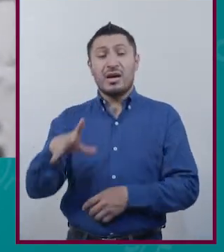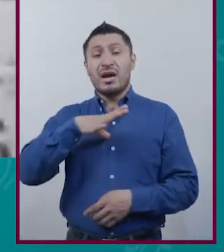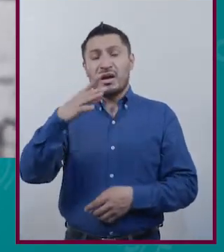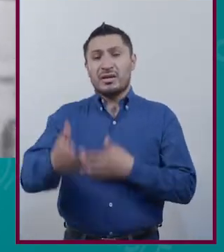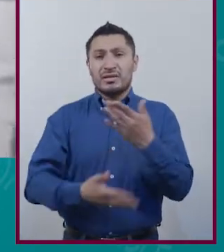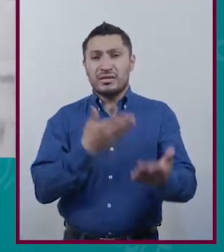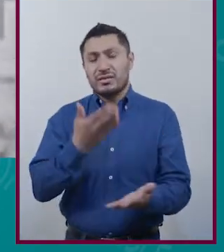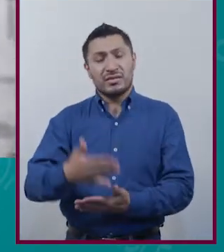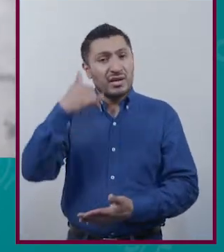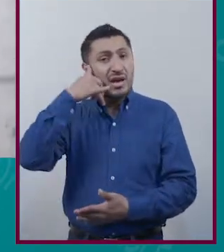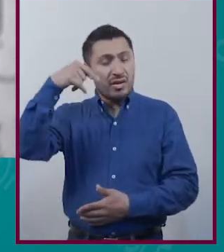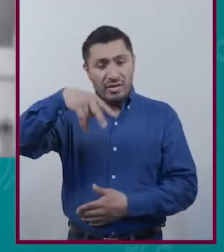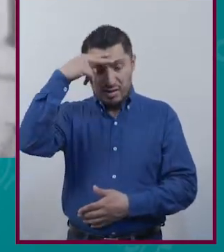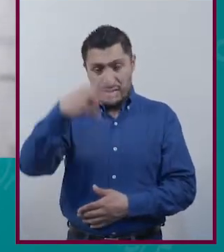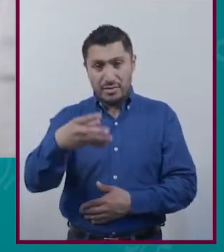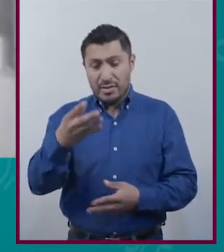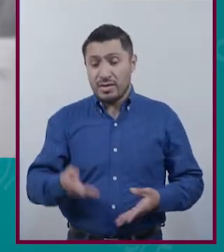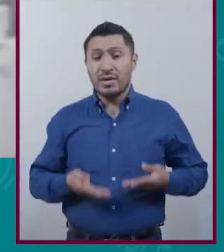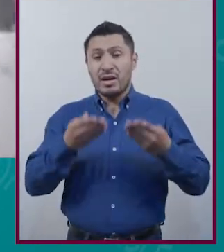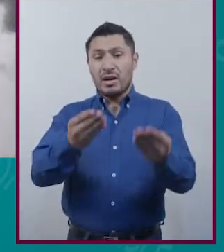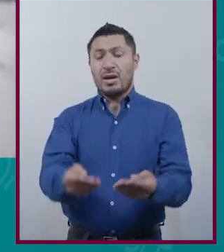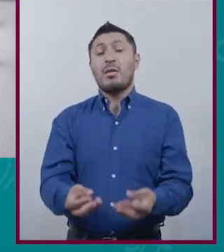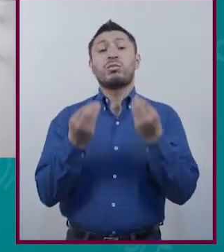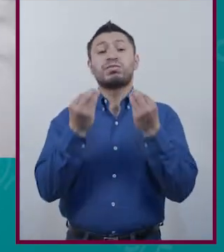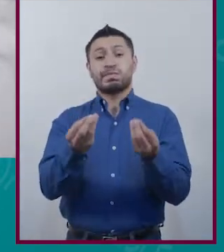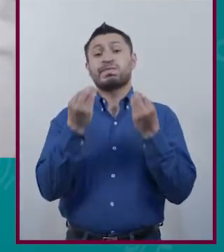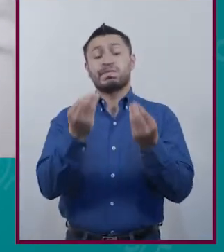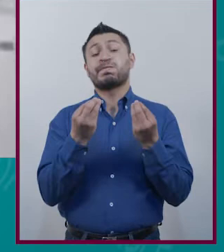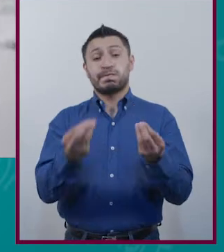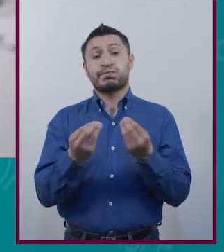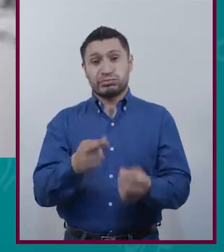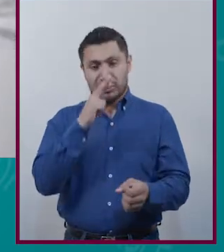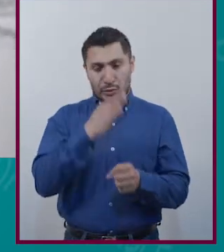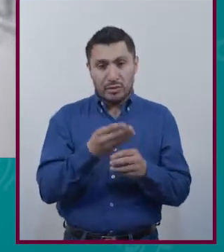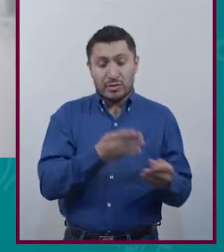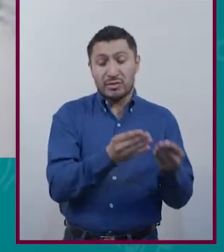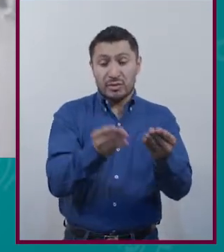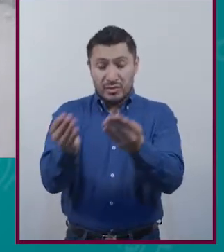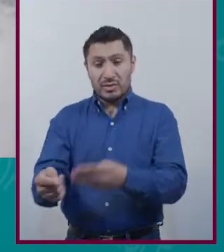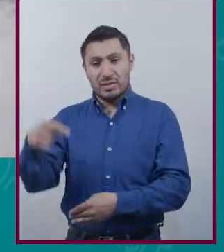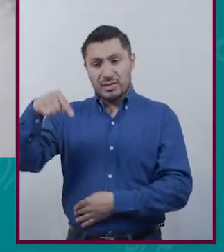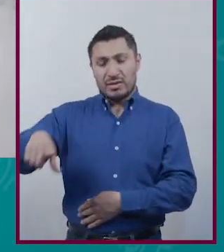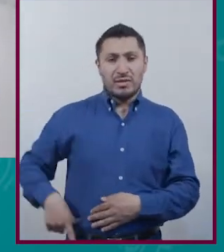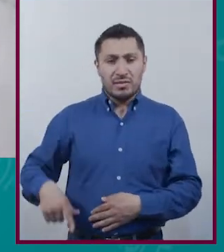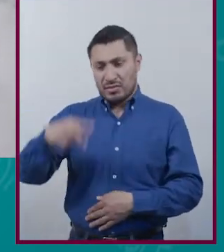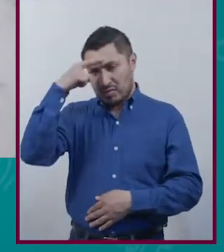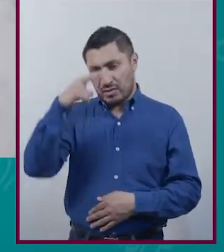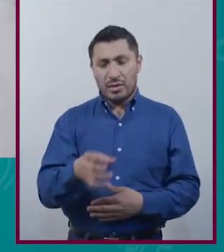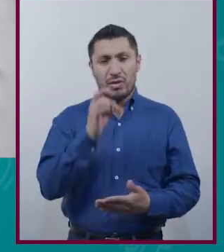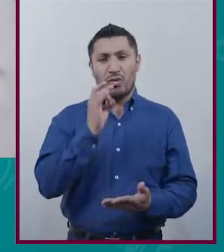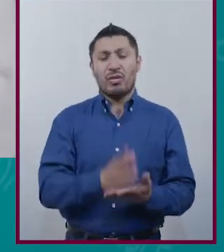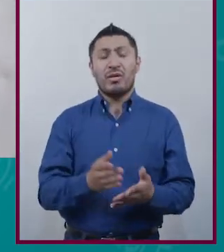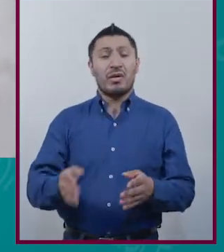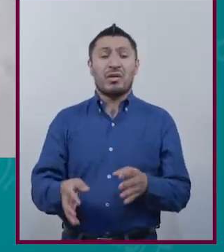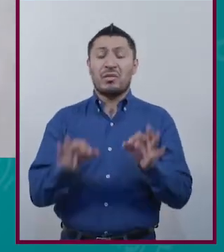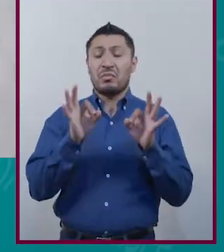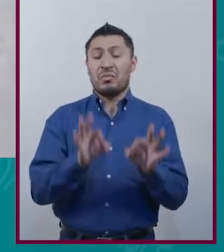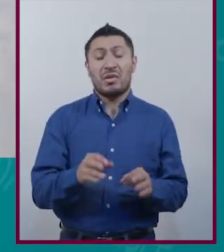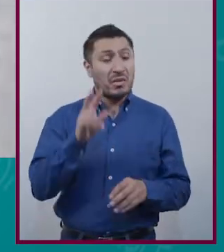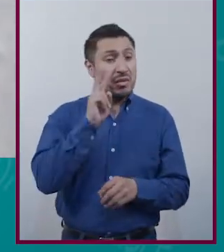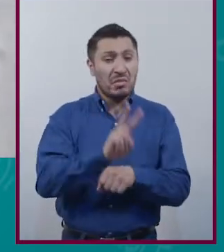en México. Otorgó un sinnúmero de concesiones y el Estado mexicano se limitó a regular su